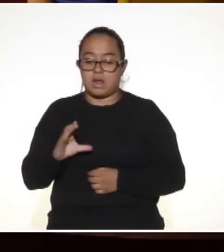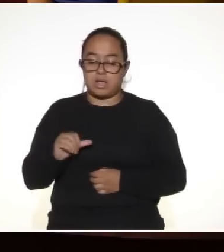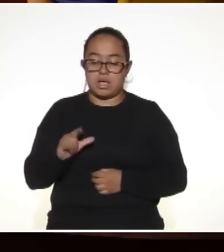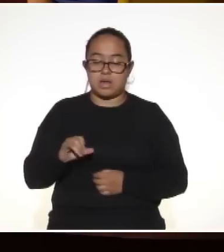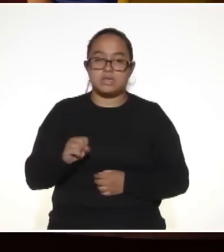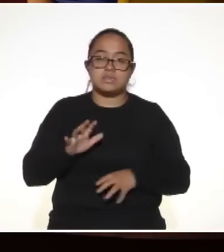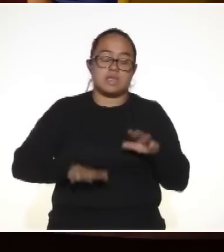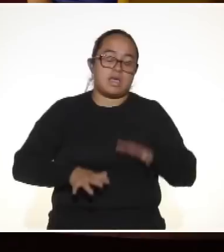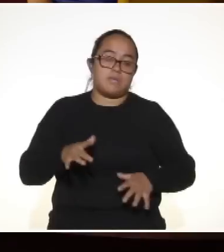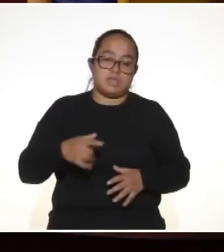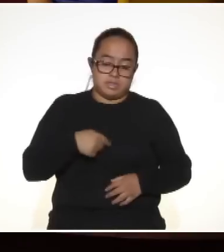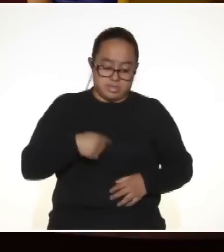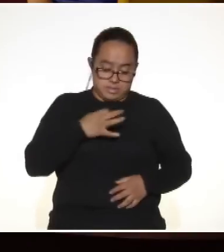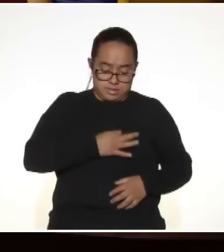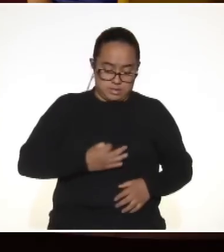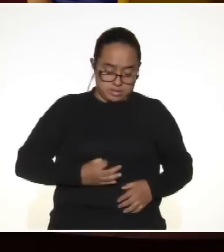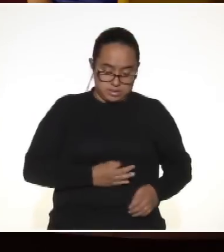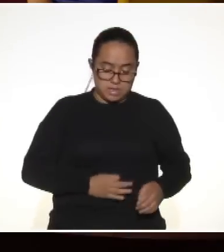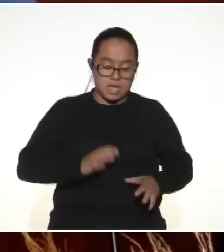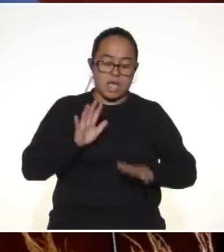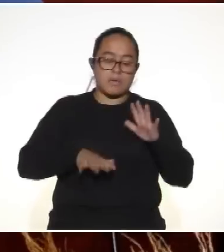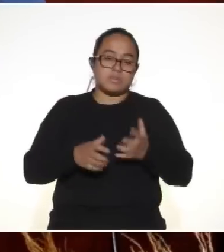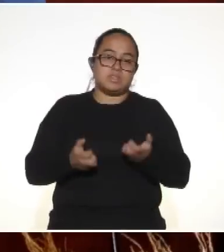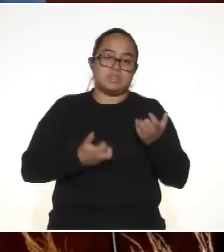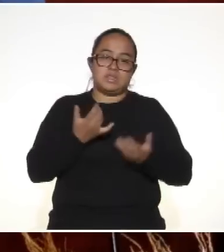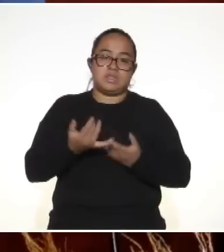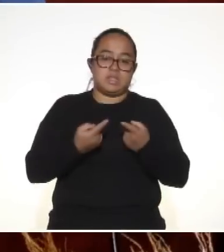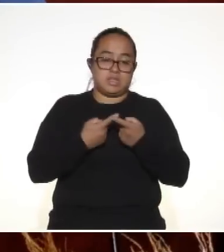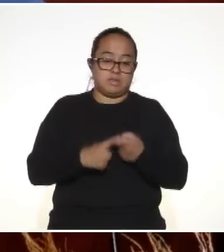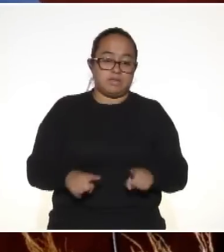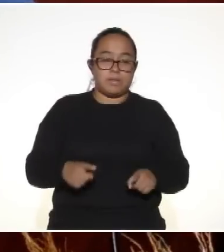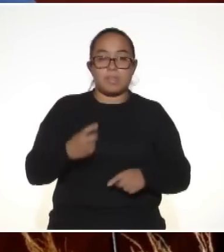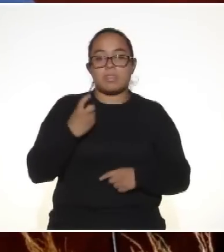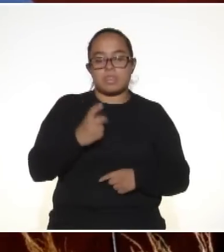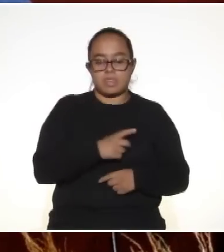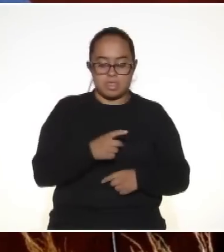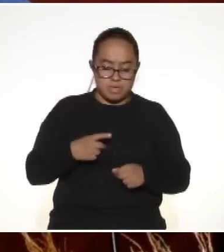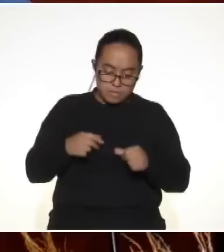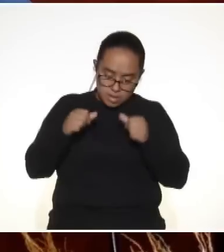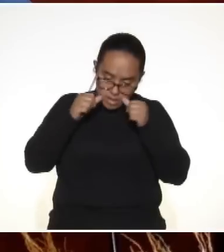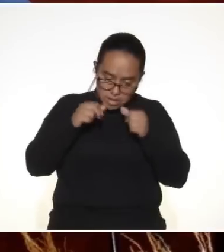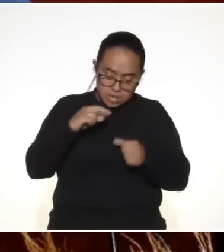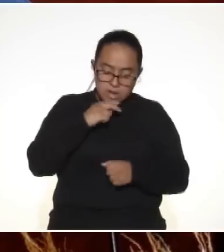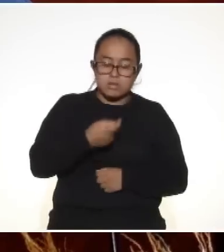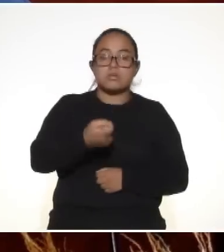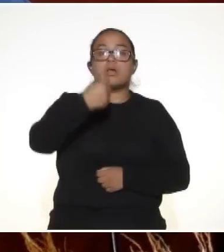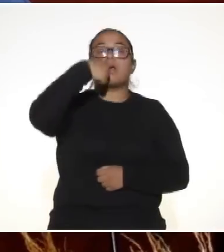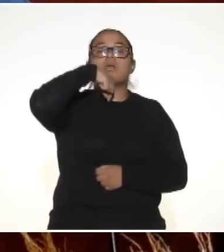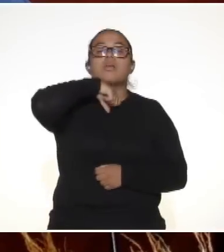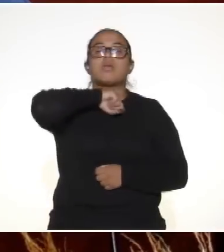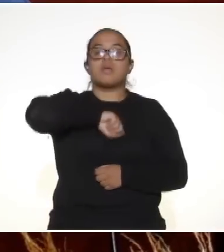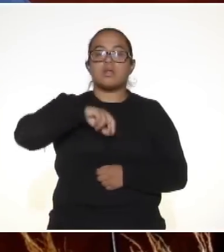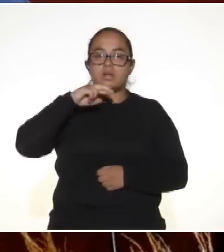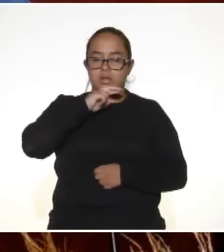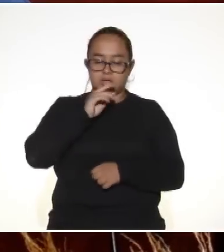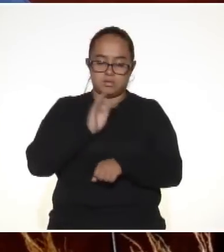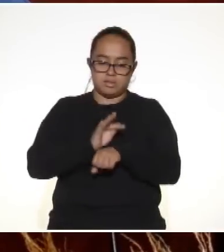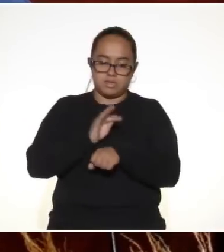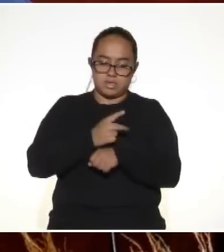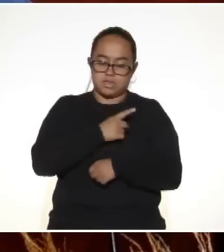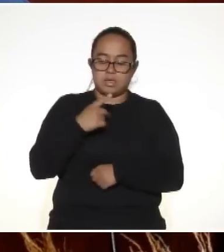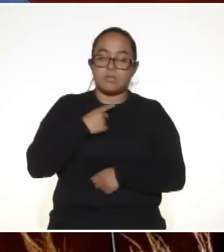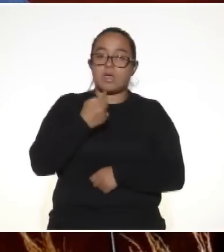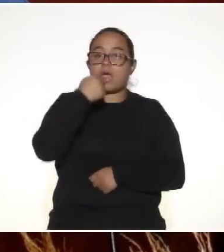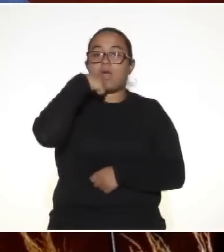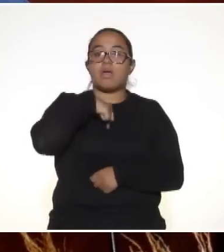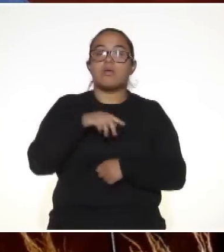tipos de necrosis en el esófago y en el tubo digestivo. Y esto se tiene que tratar de inmediato hacer una endoscopia. Bueno, obviamente que se proteja la vía aérea,